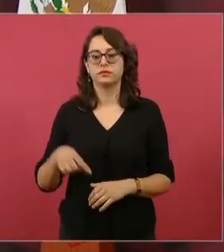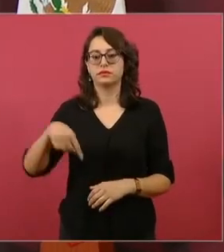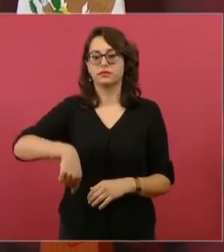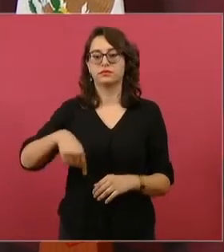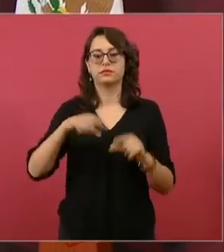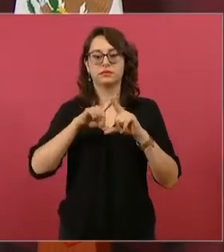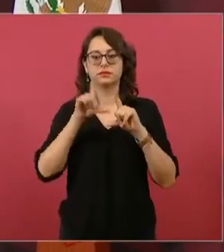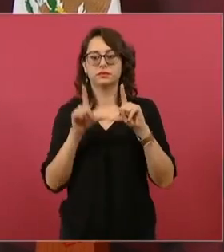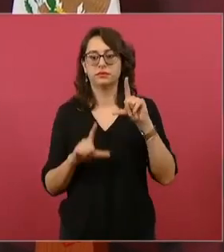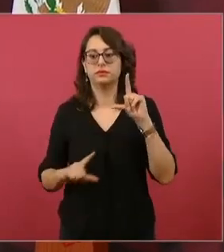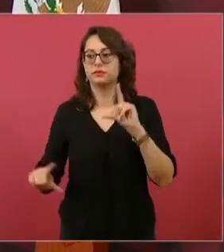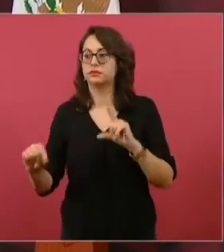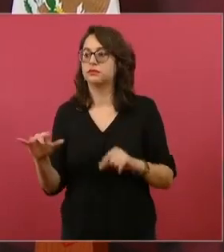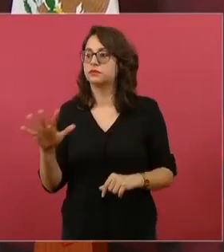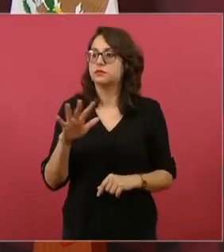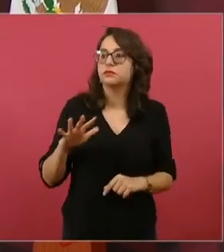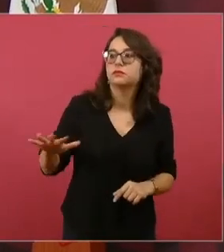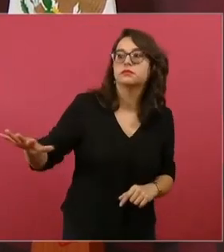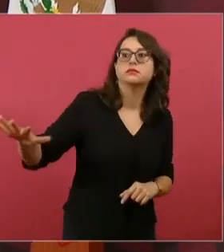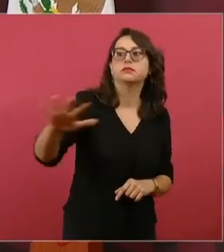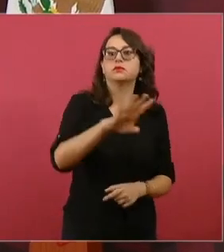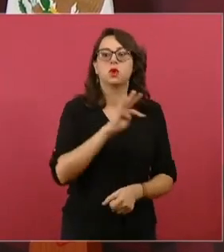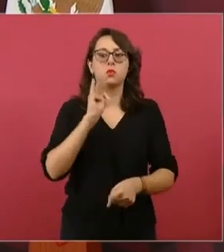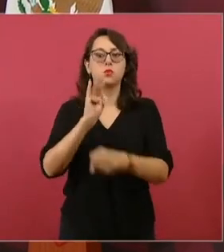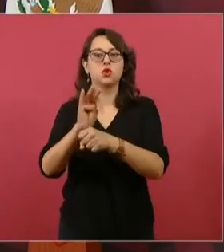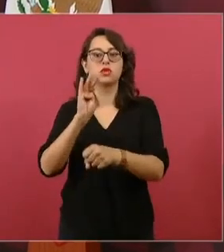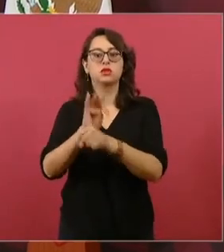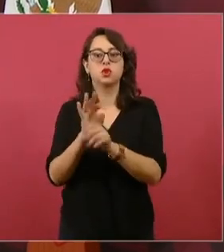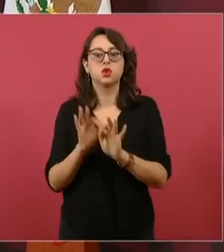porque nuestras familias